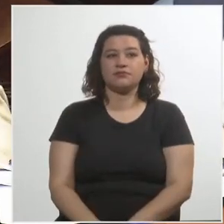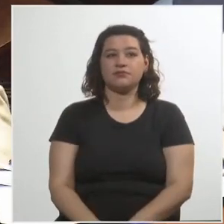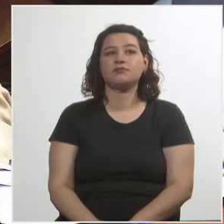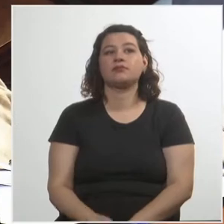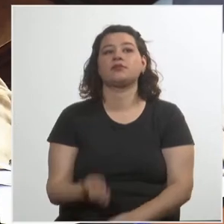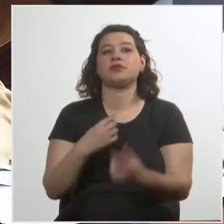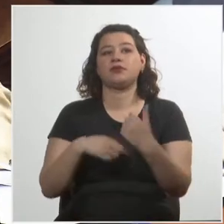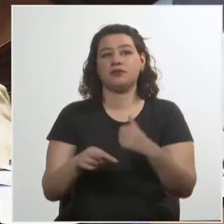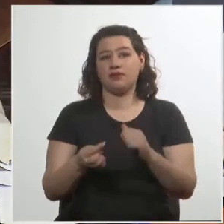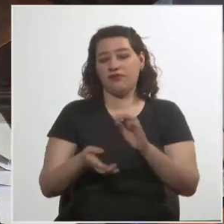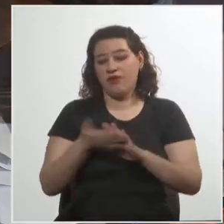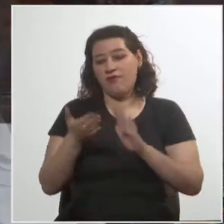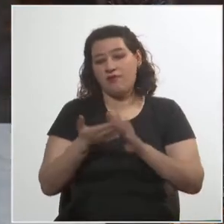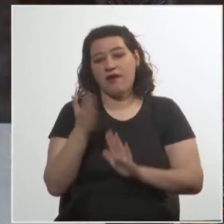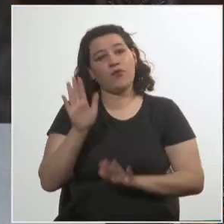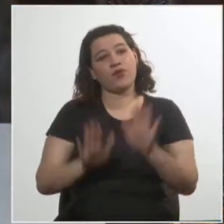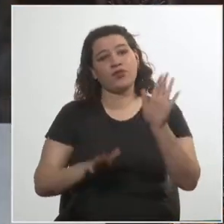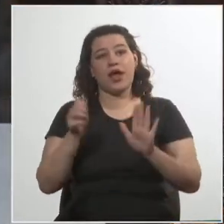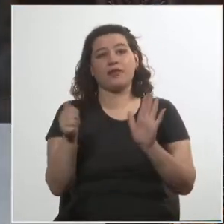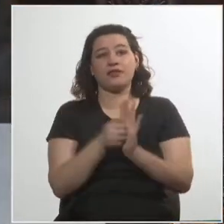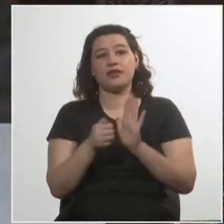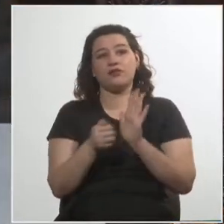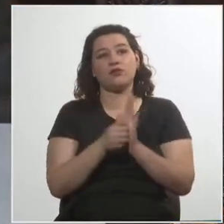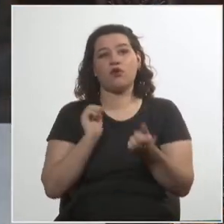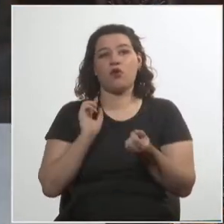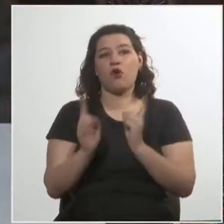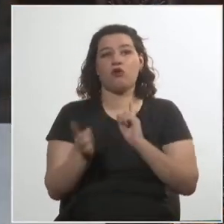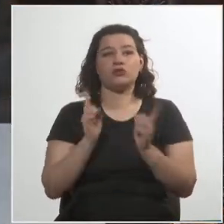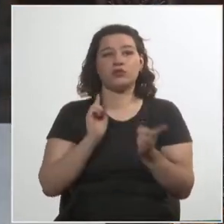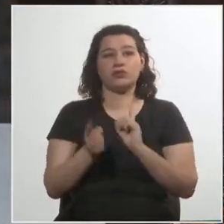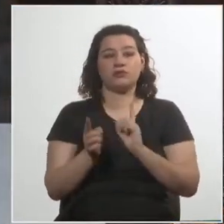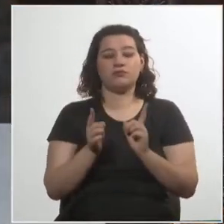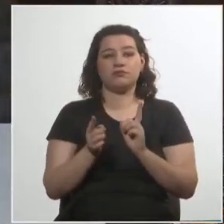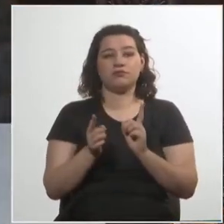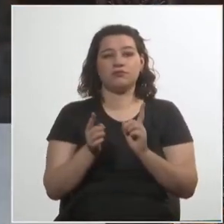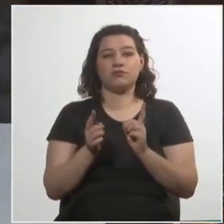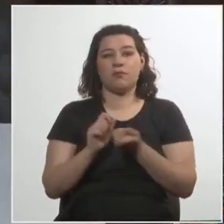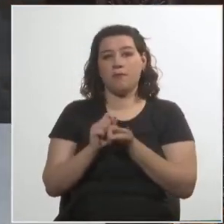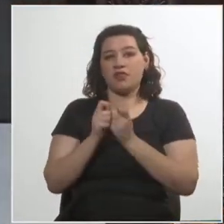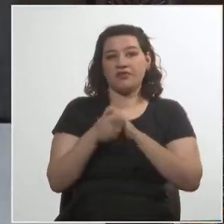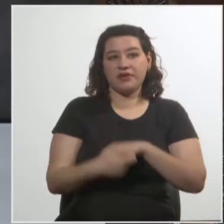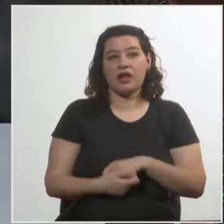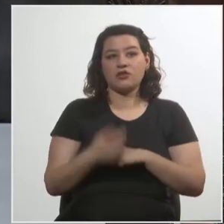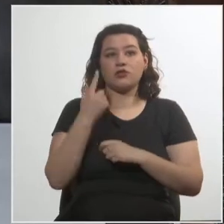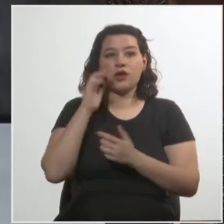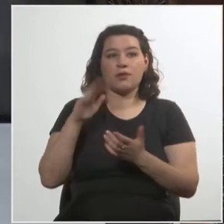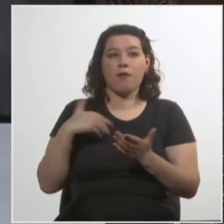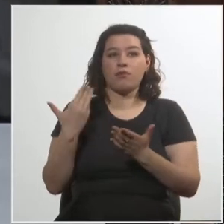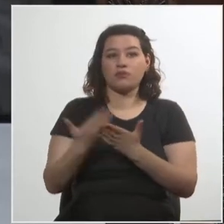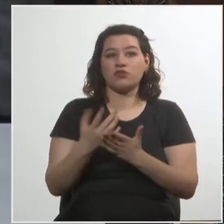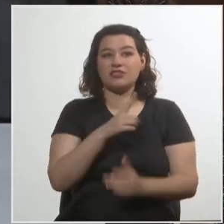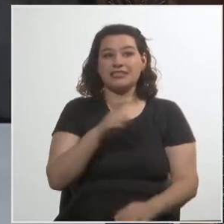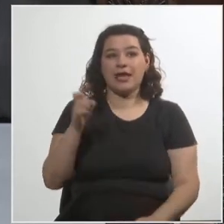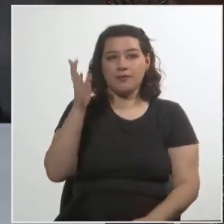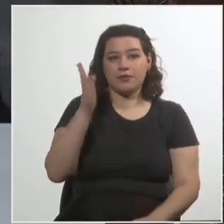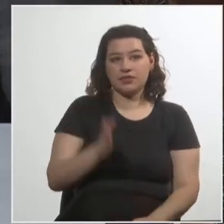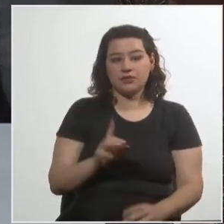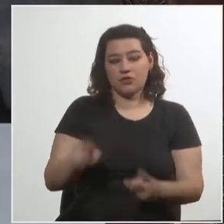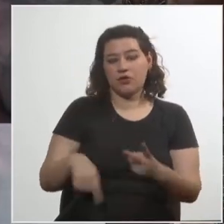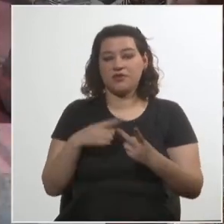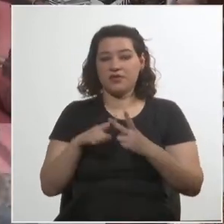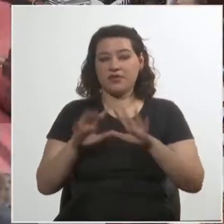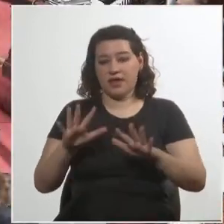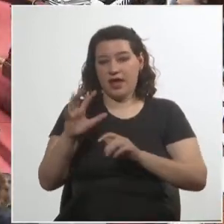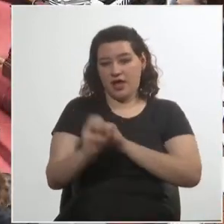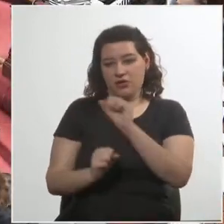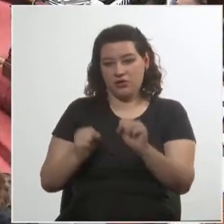a proceder entonces a votar el artículo once con las modificaciones 100% y 10